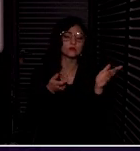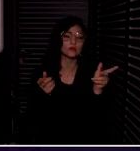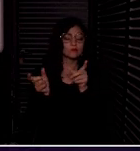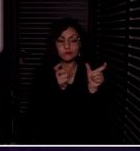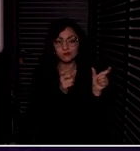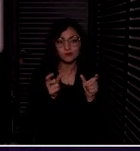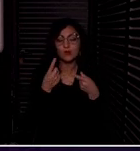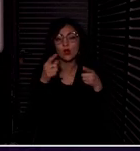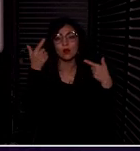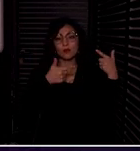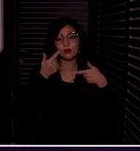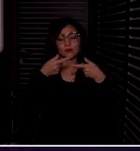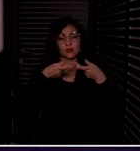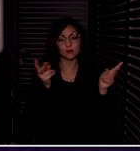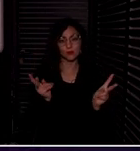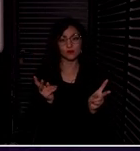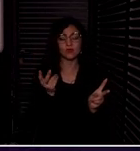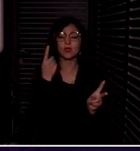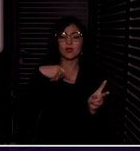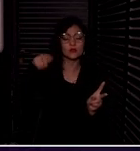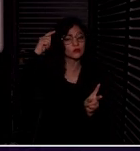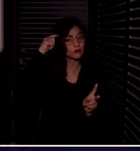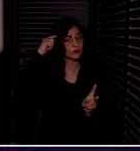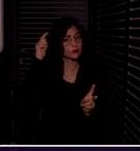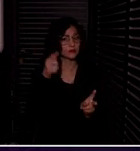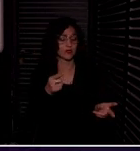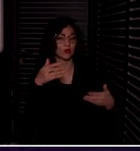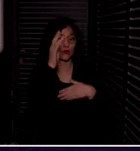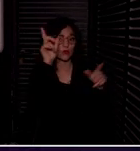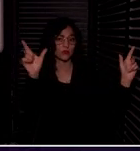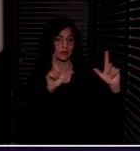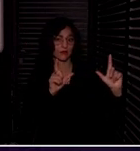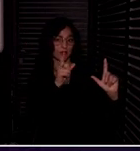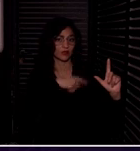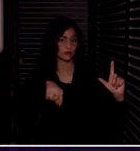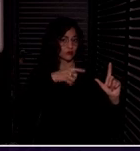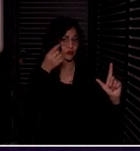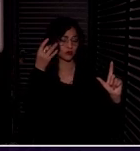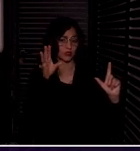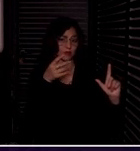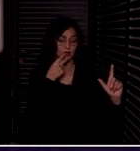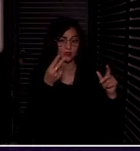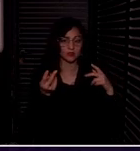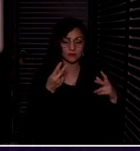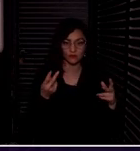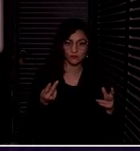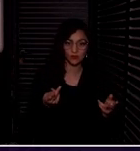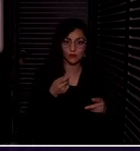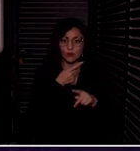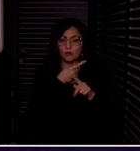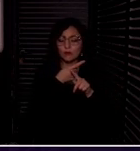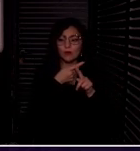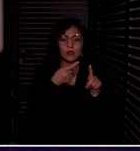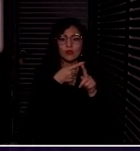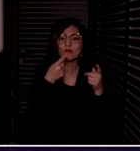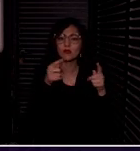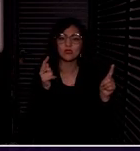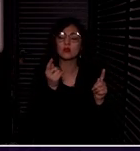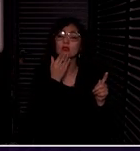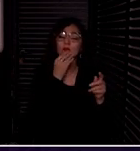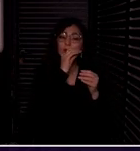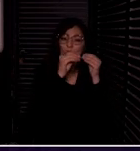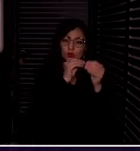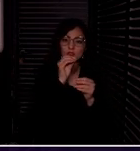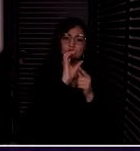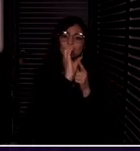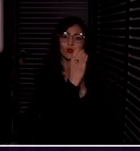las políticas públicas, a pensar la televisión como un continente en el que pueden no solo converger servicios y medios, sino una serie de procesos culturales